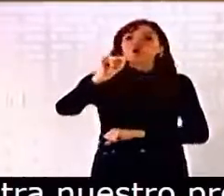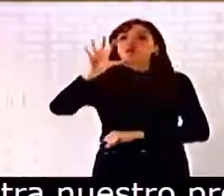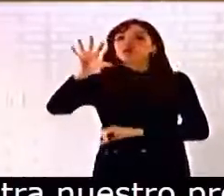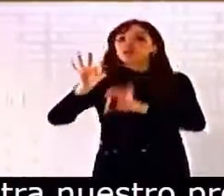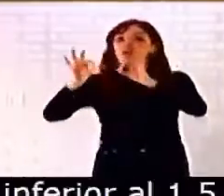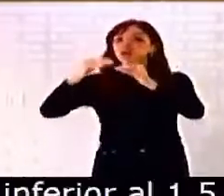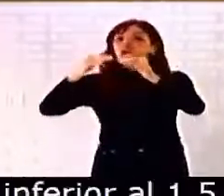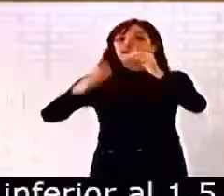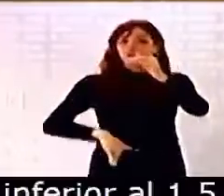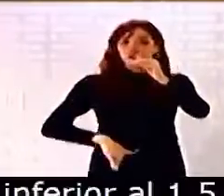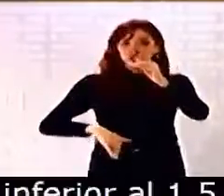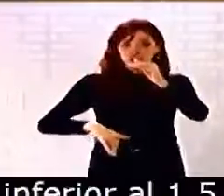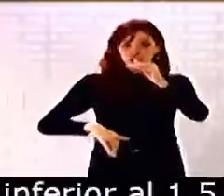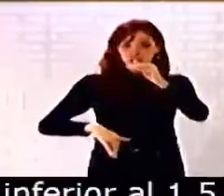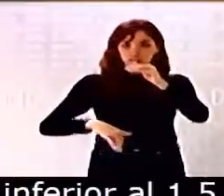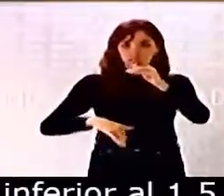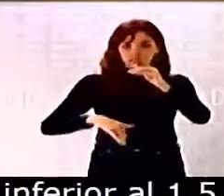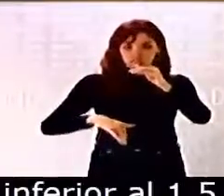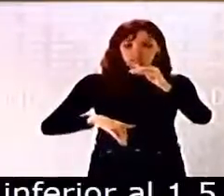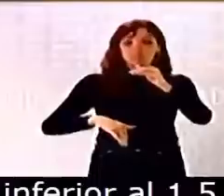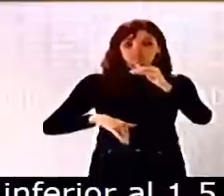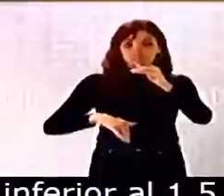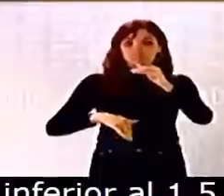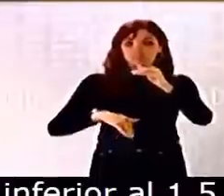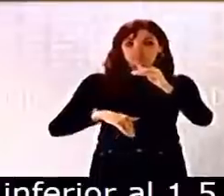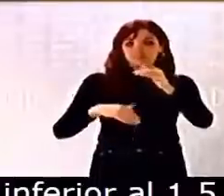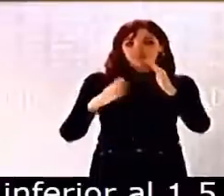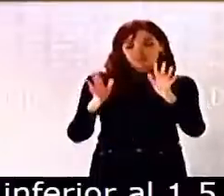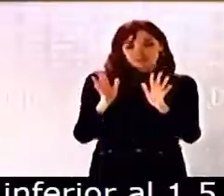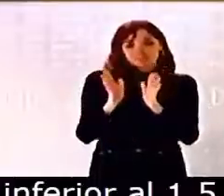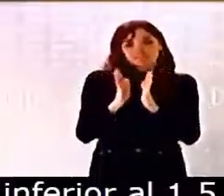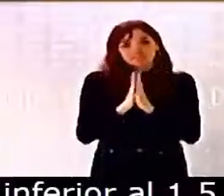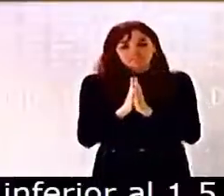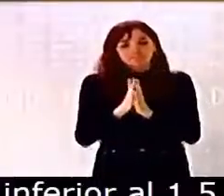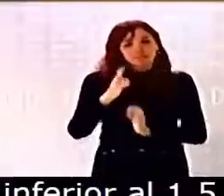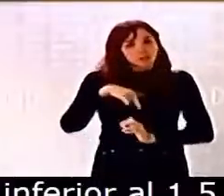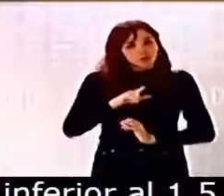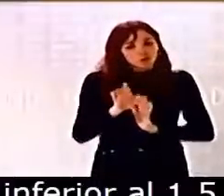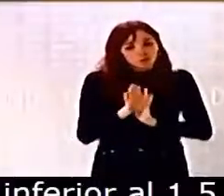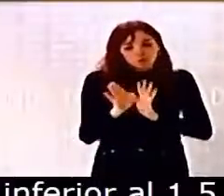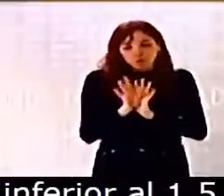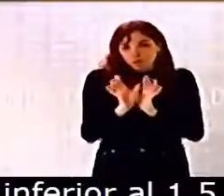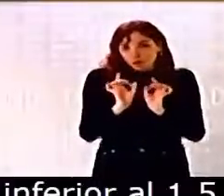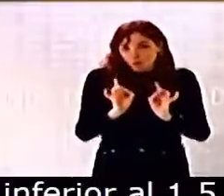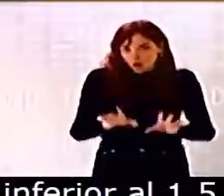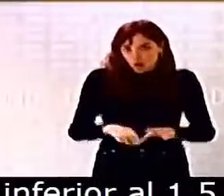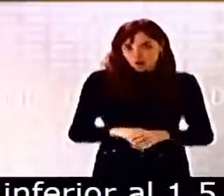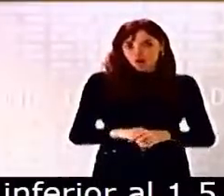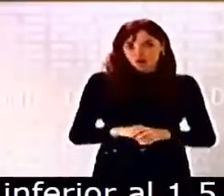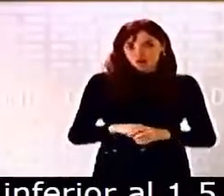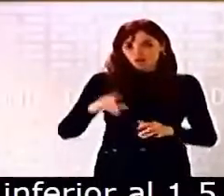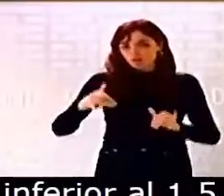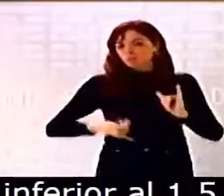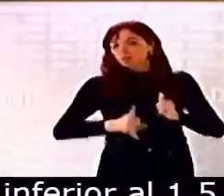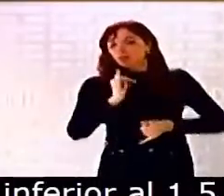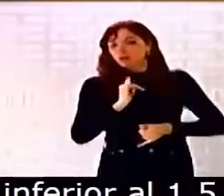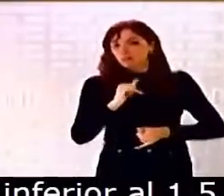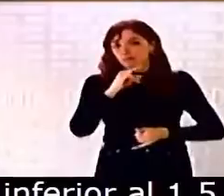No lo fastidiemos. No lo